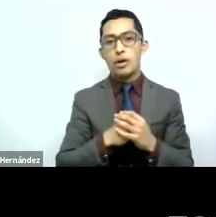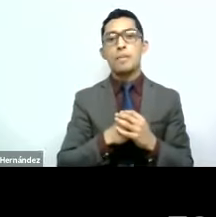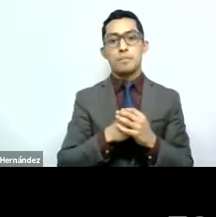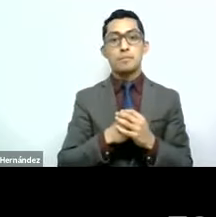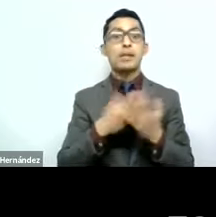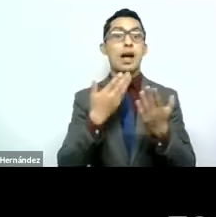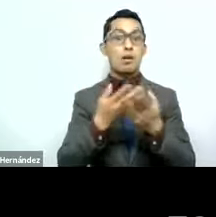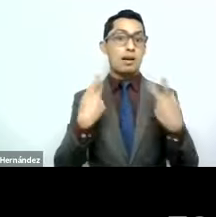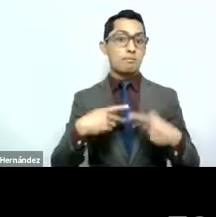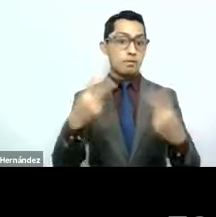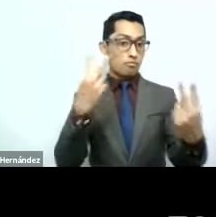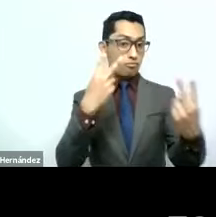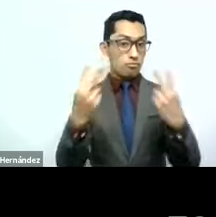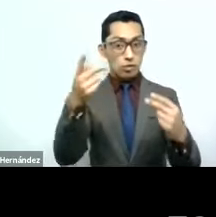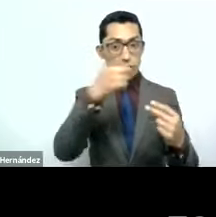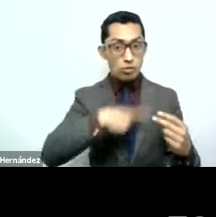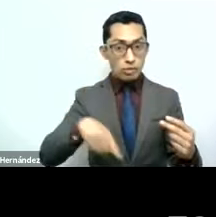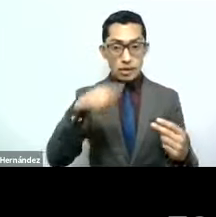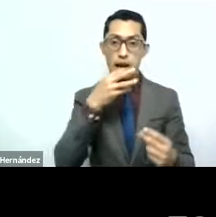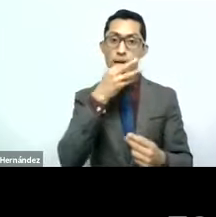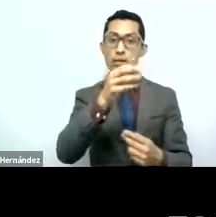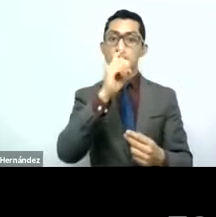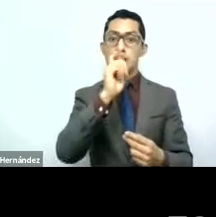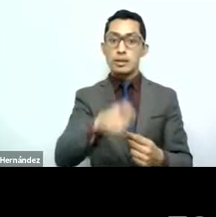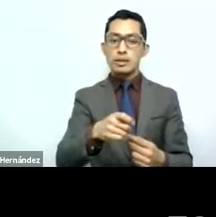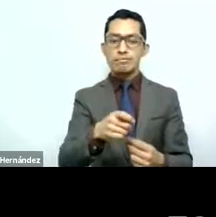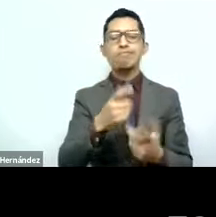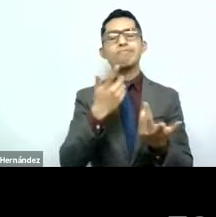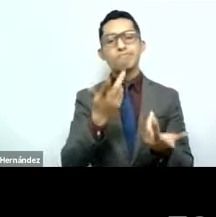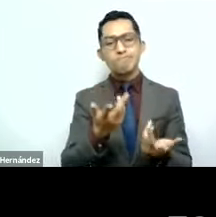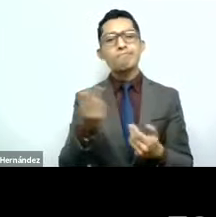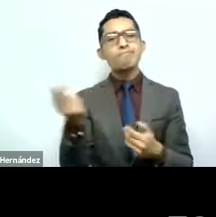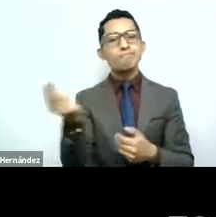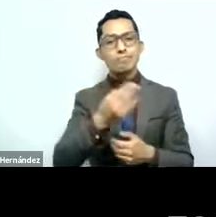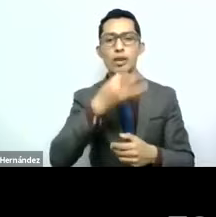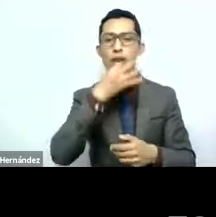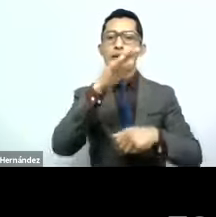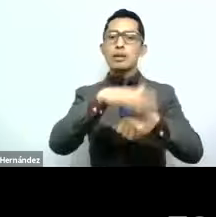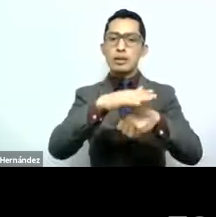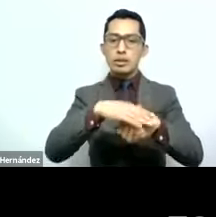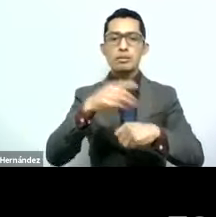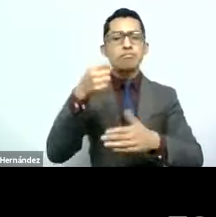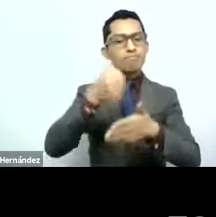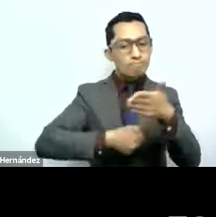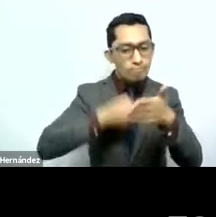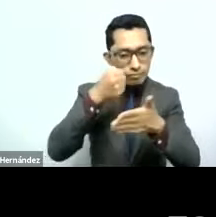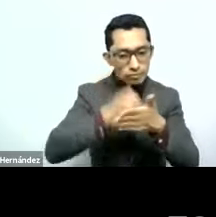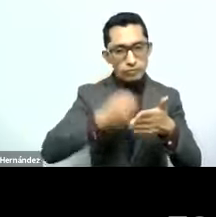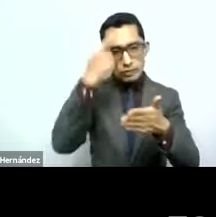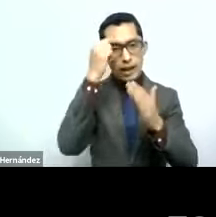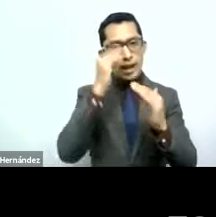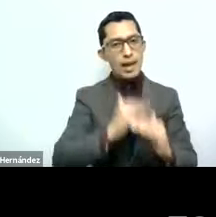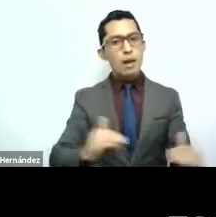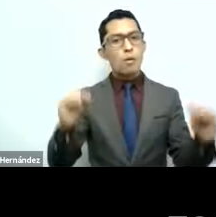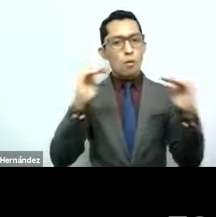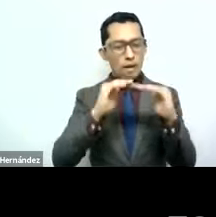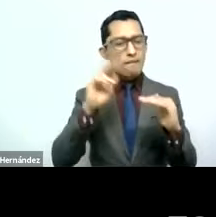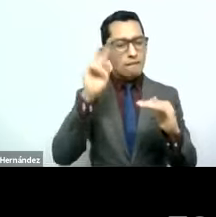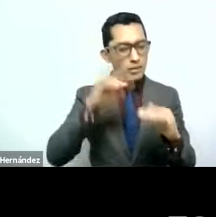nos escuchan se lleven en la mente esta necesidad de seguir luchando por una igualdad real, por una